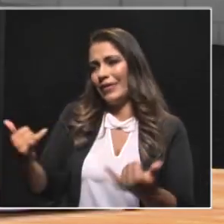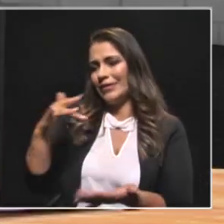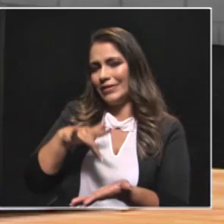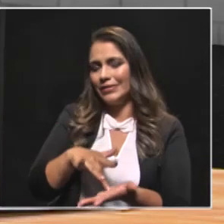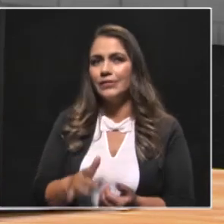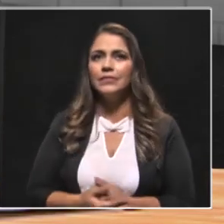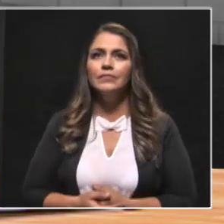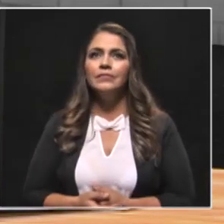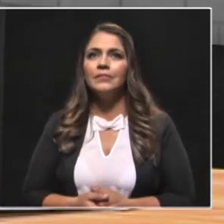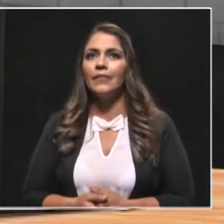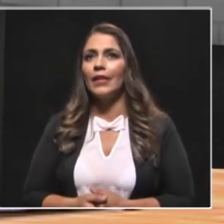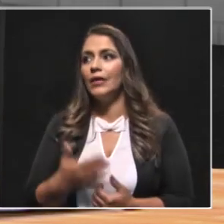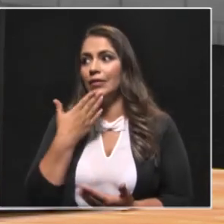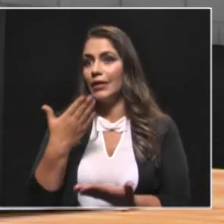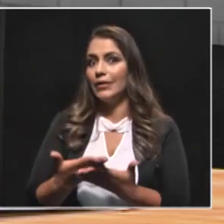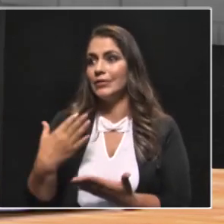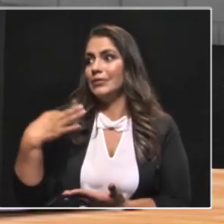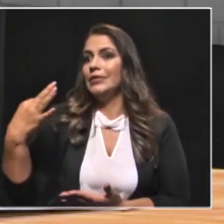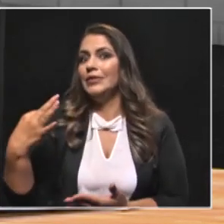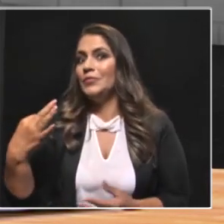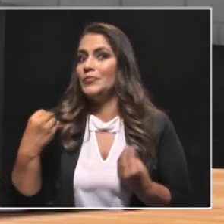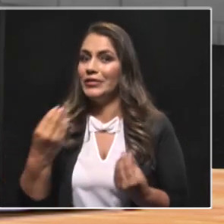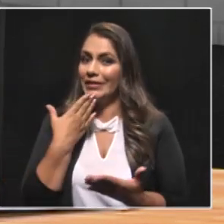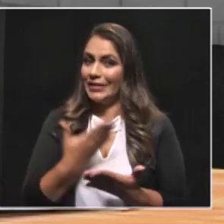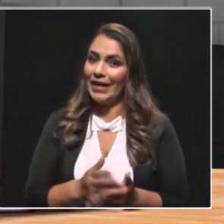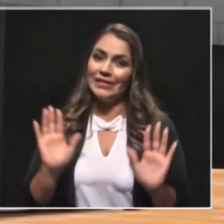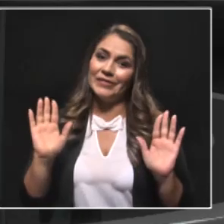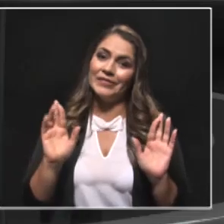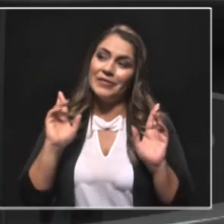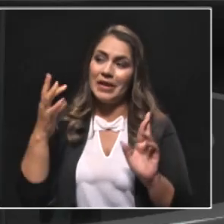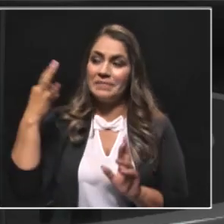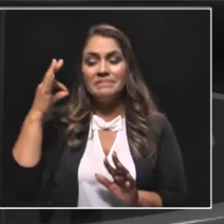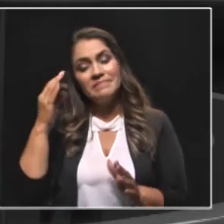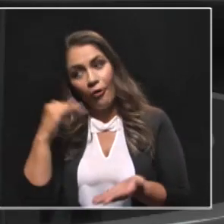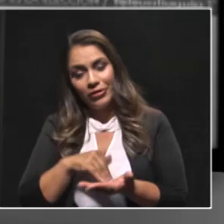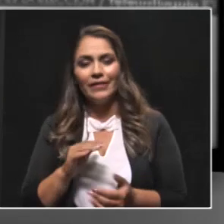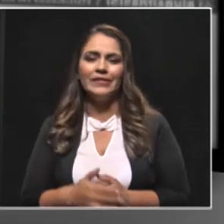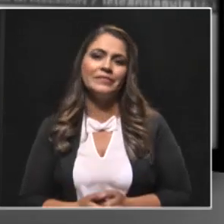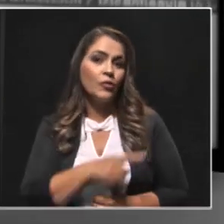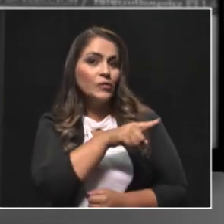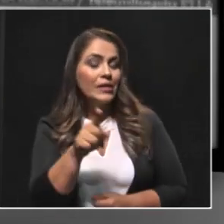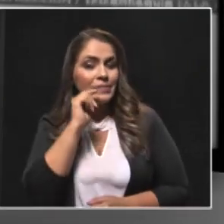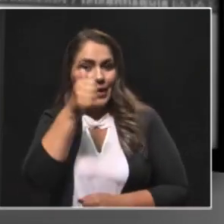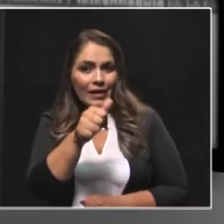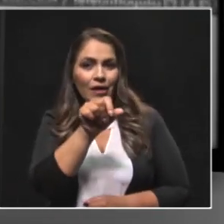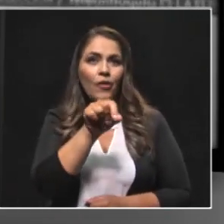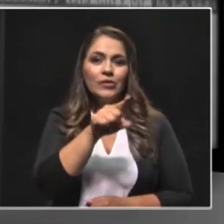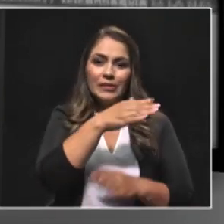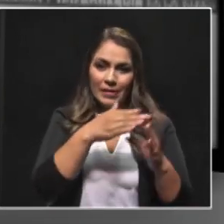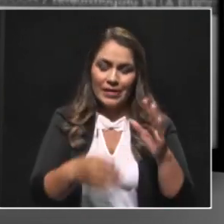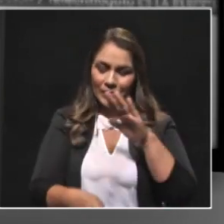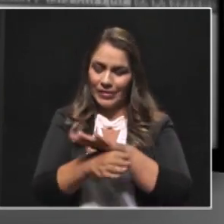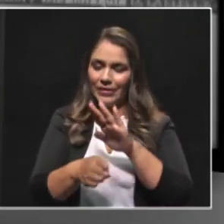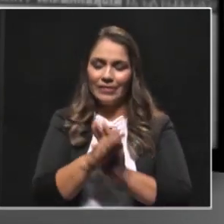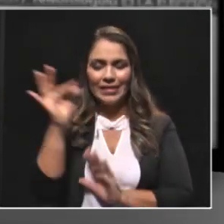invitarme, además me siento afortunada por estar en el debut, claro. Muchas gracias y espero volver. Muchas gracias, Verónica. A ustedes mañana a la misma hora, 11:30, continuamos